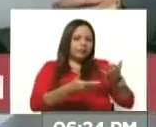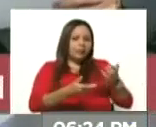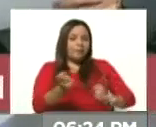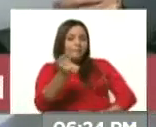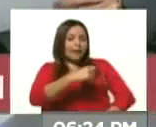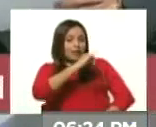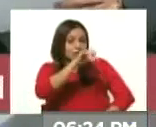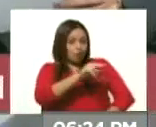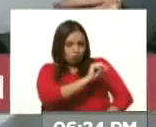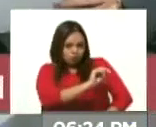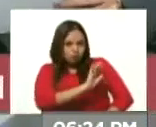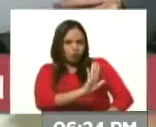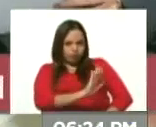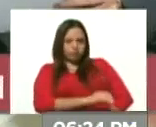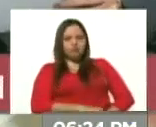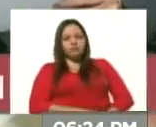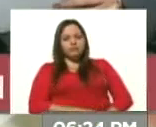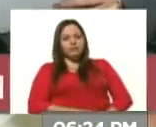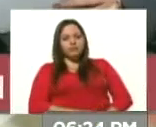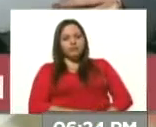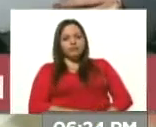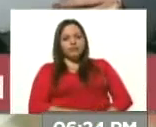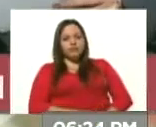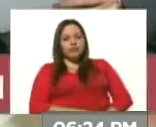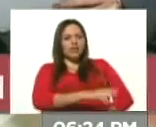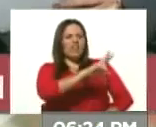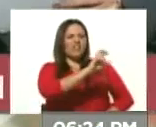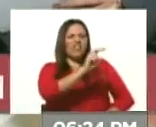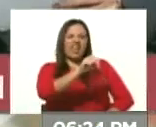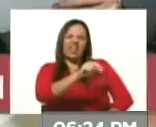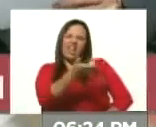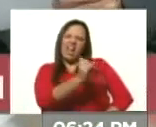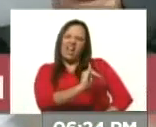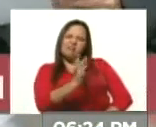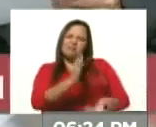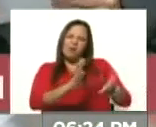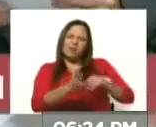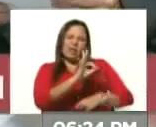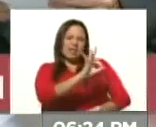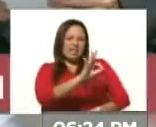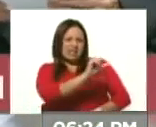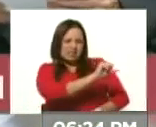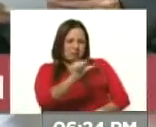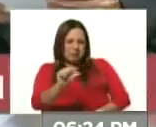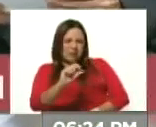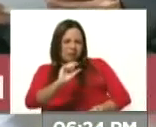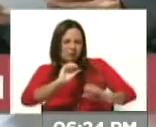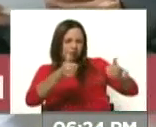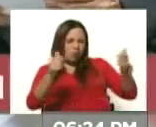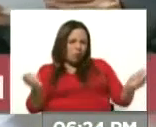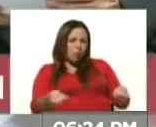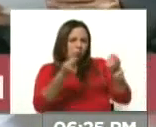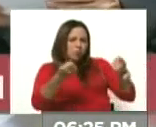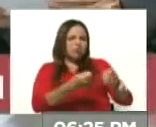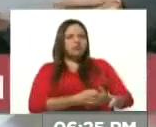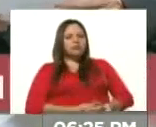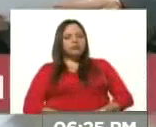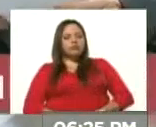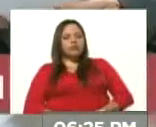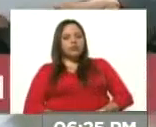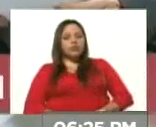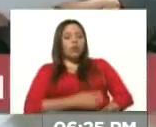junio con la aplicación tendría tres semanas de haber sido lanzada la plataforma este